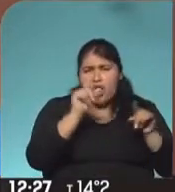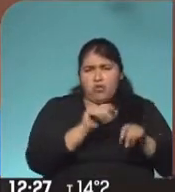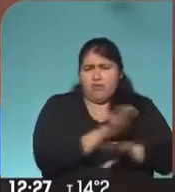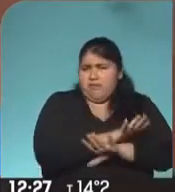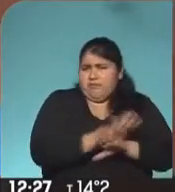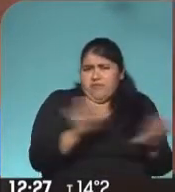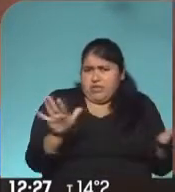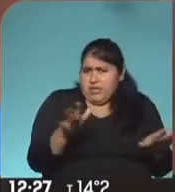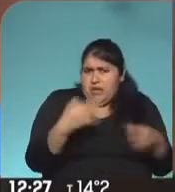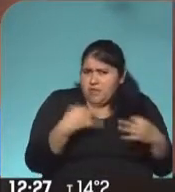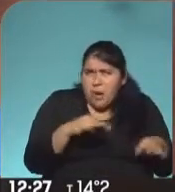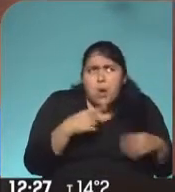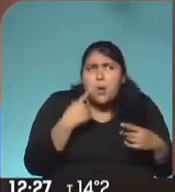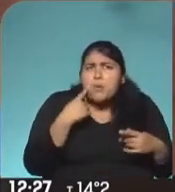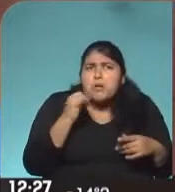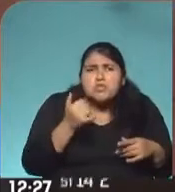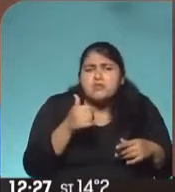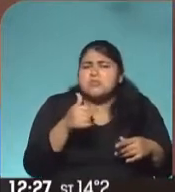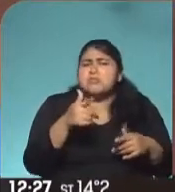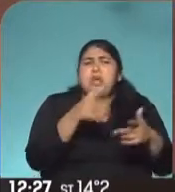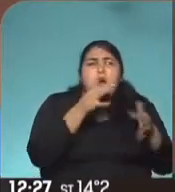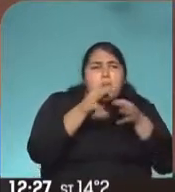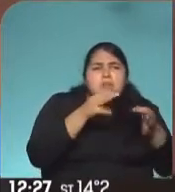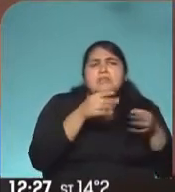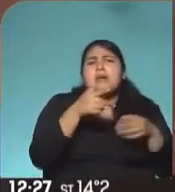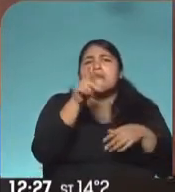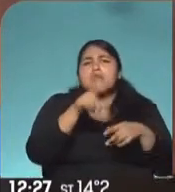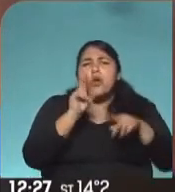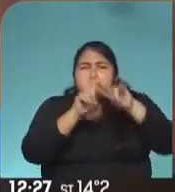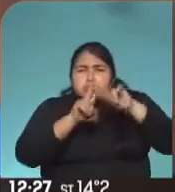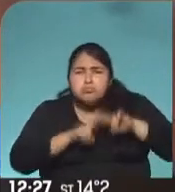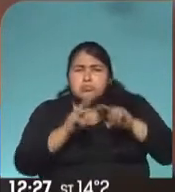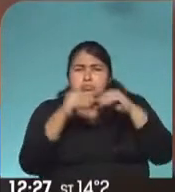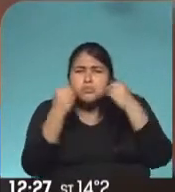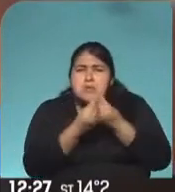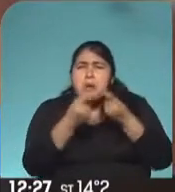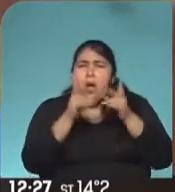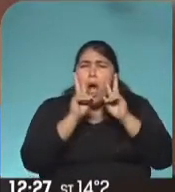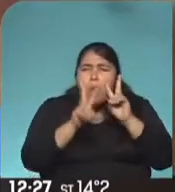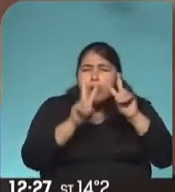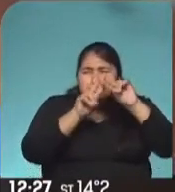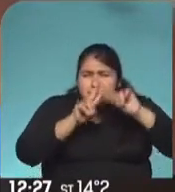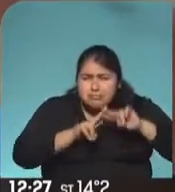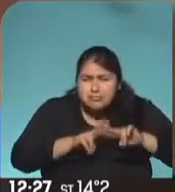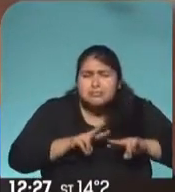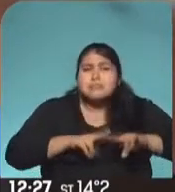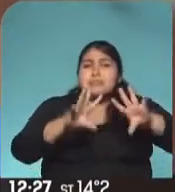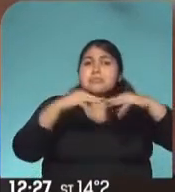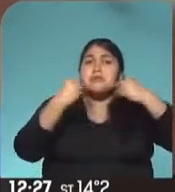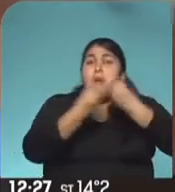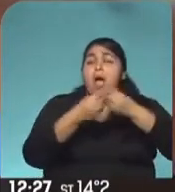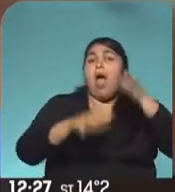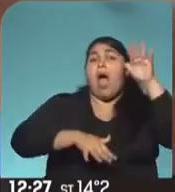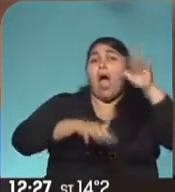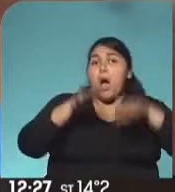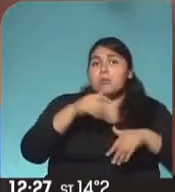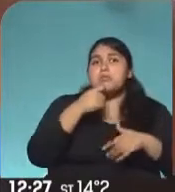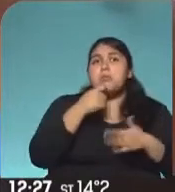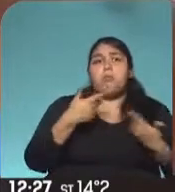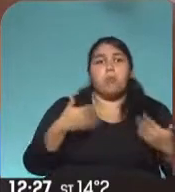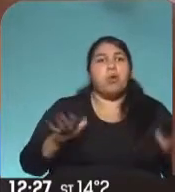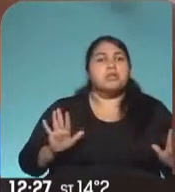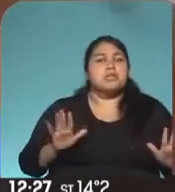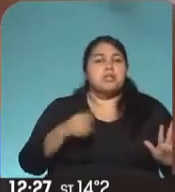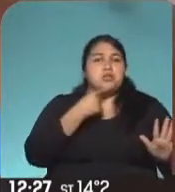hay que blanquear lo el diagnóstico se hace conversando con la persona hace hacer acción de un examen físico neurológico y de alguna circunstancia si uno sospecha algo